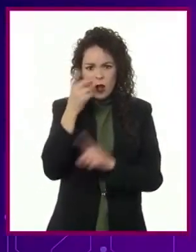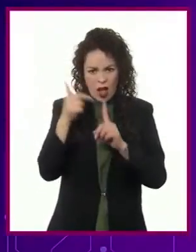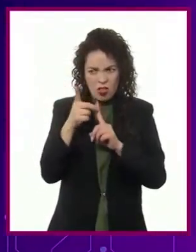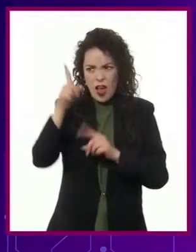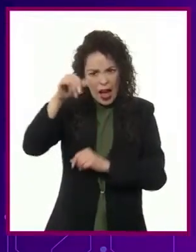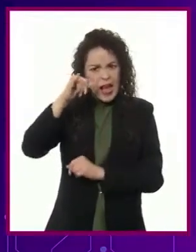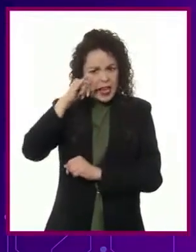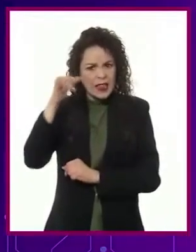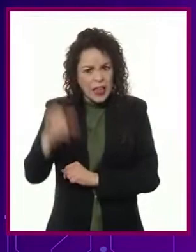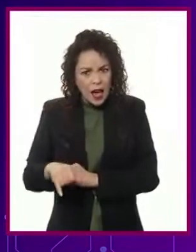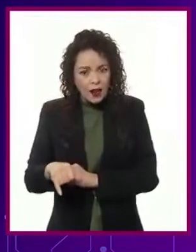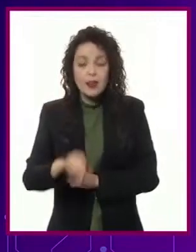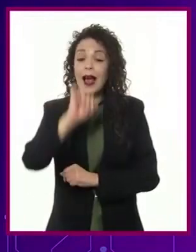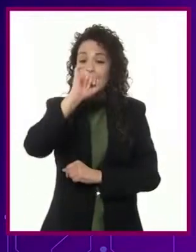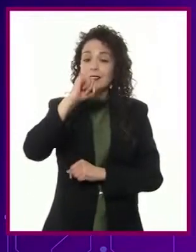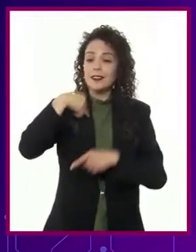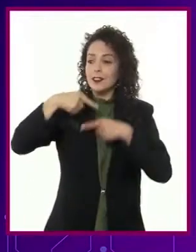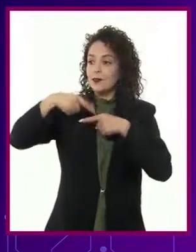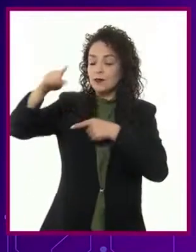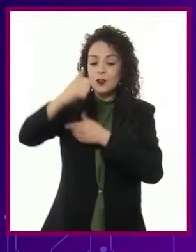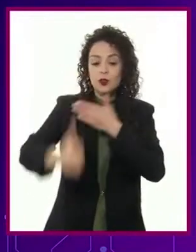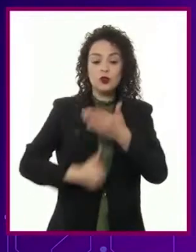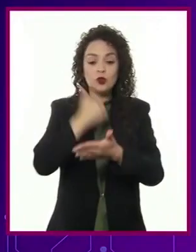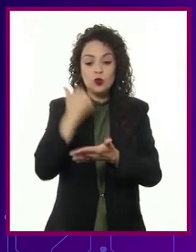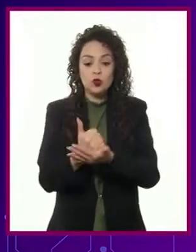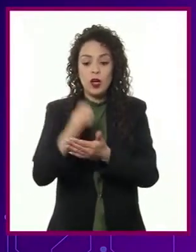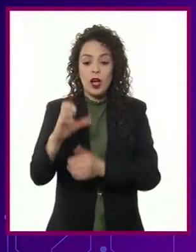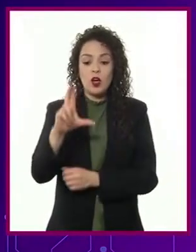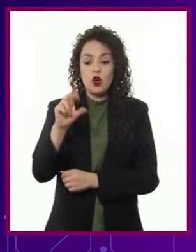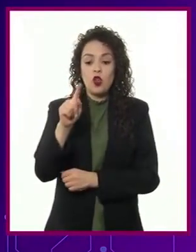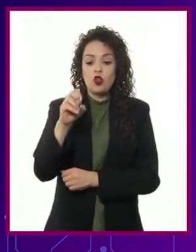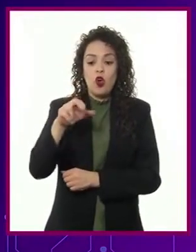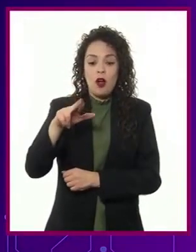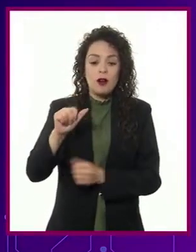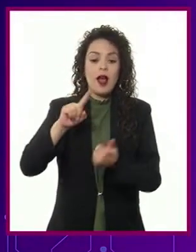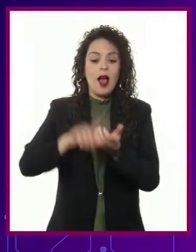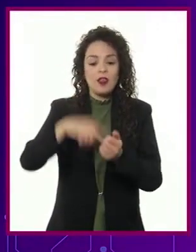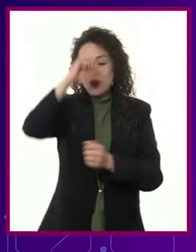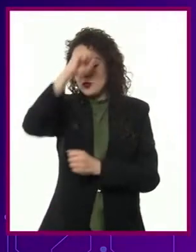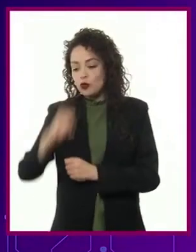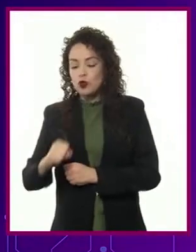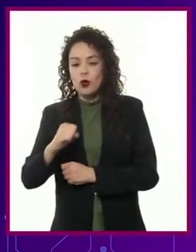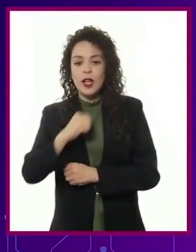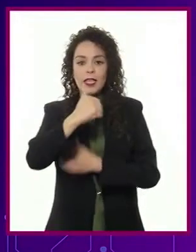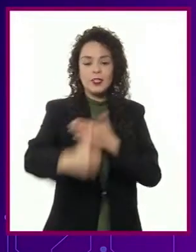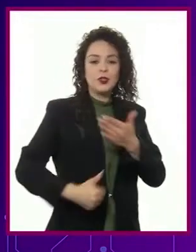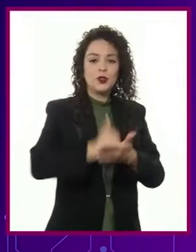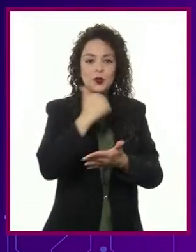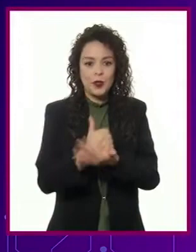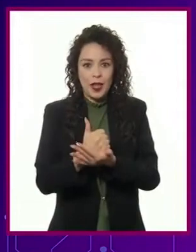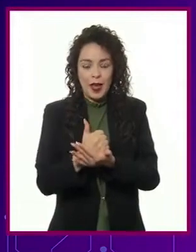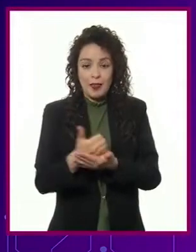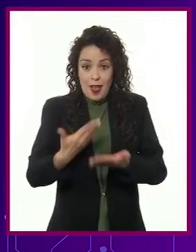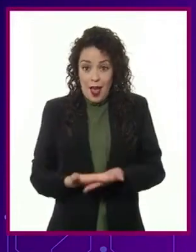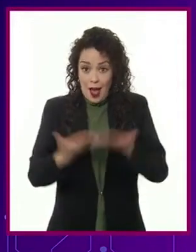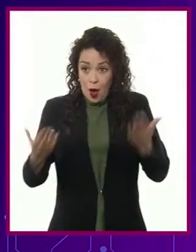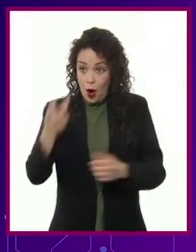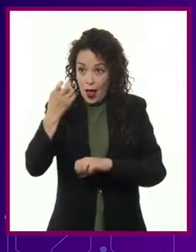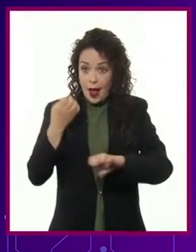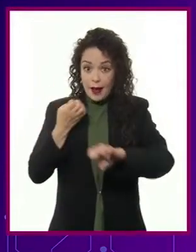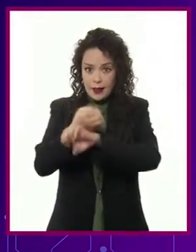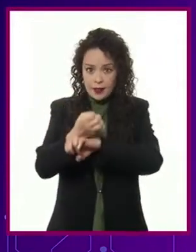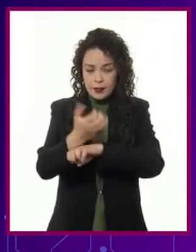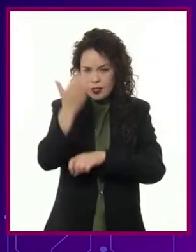ciudad de Crotona, en la Magna Grecia, ubicada al sur de las ciudades, estados que hoy se reconocen